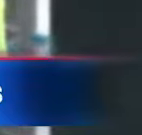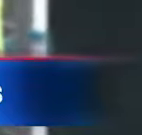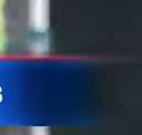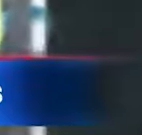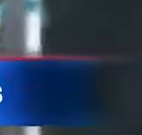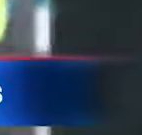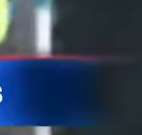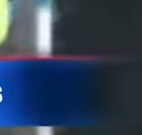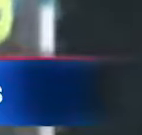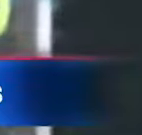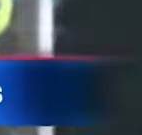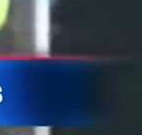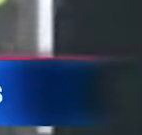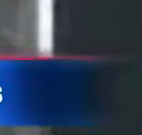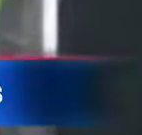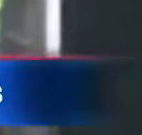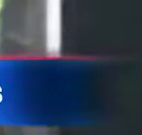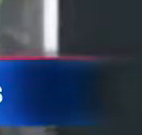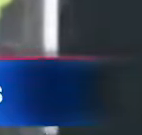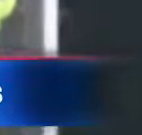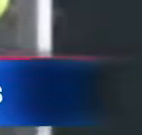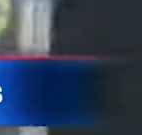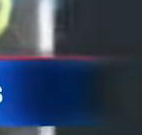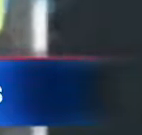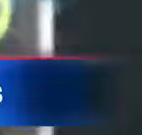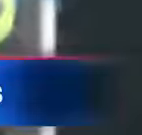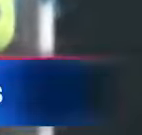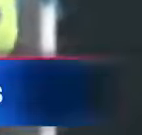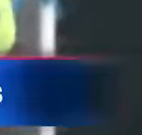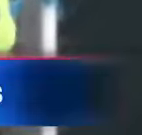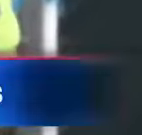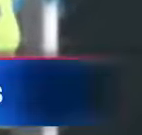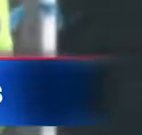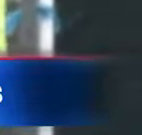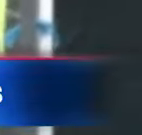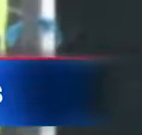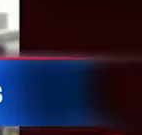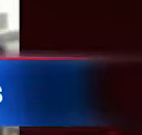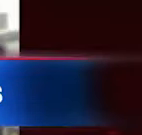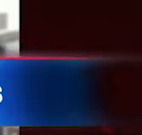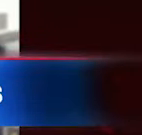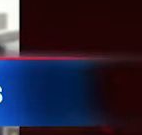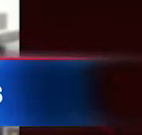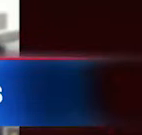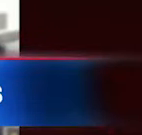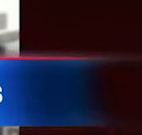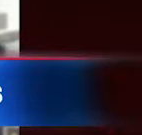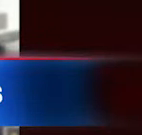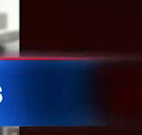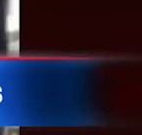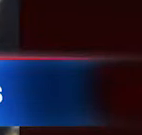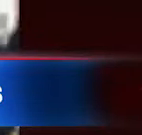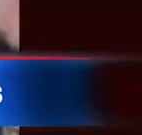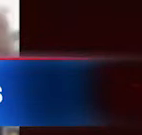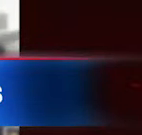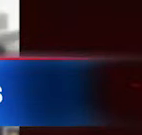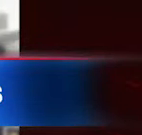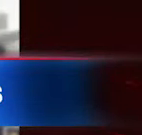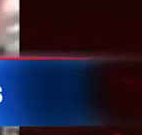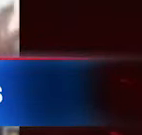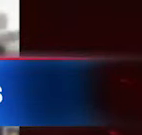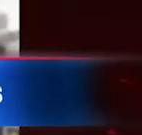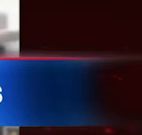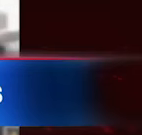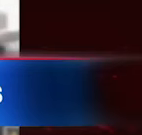SNAI y que aún no se tiene conocimiento sobre los avances de esa investigación. Un video que lo he utilizado con